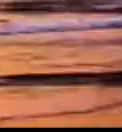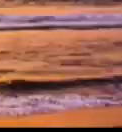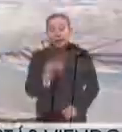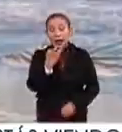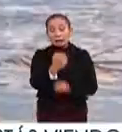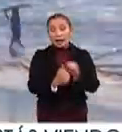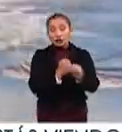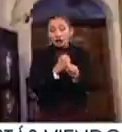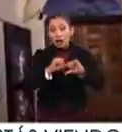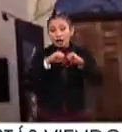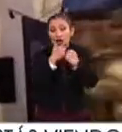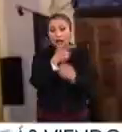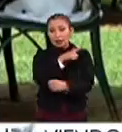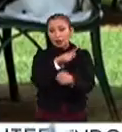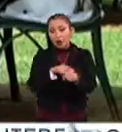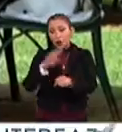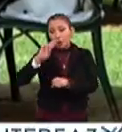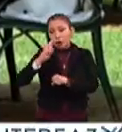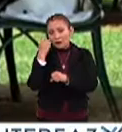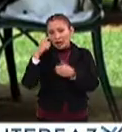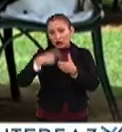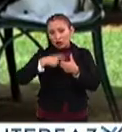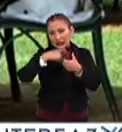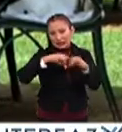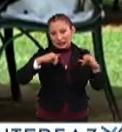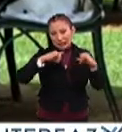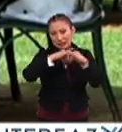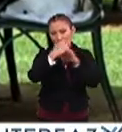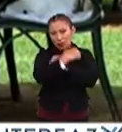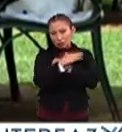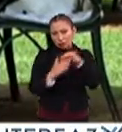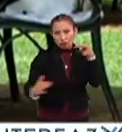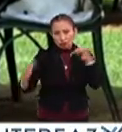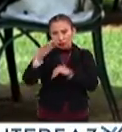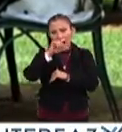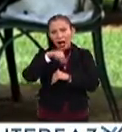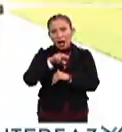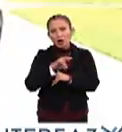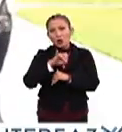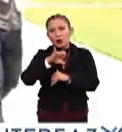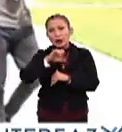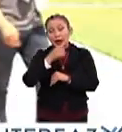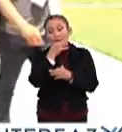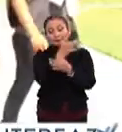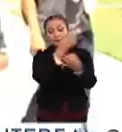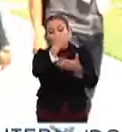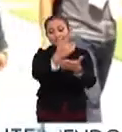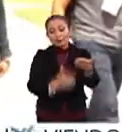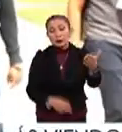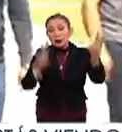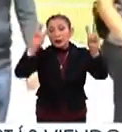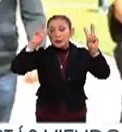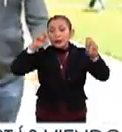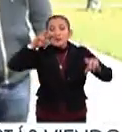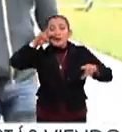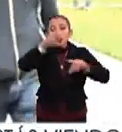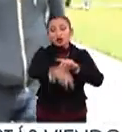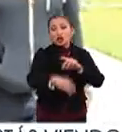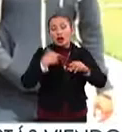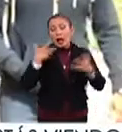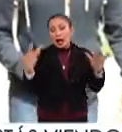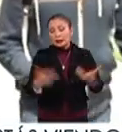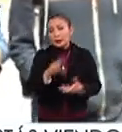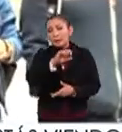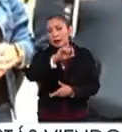Este año, la Asociación Nacional de Universidades e Instituciones de Educación Superior, ANUYES, publicó el documento Visión y Acción